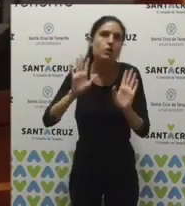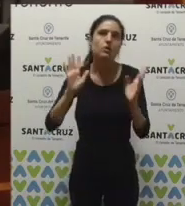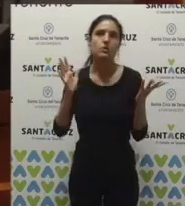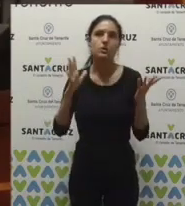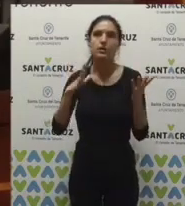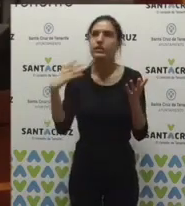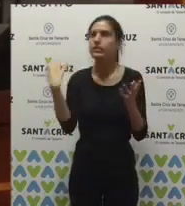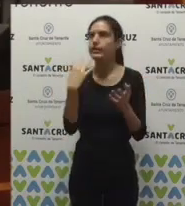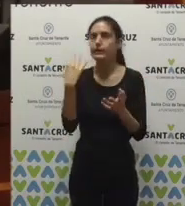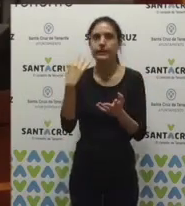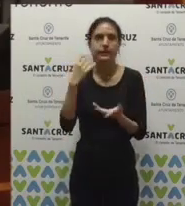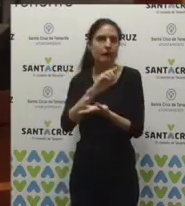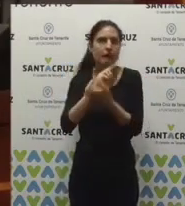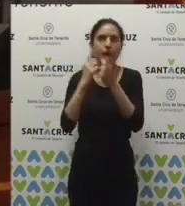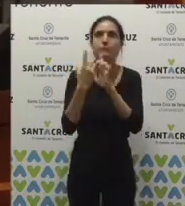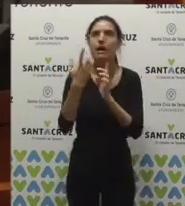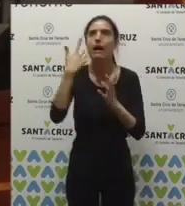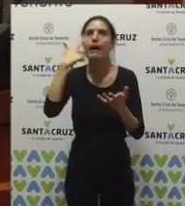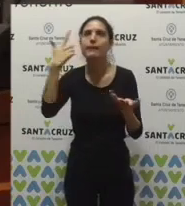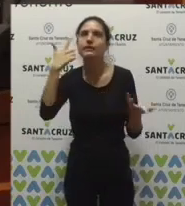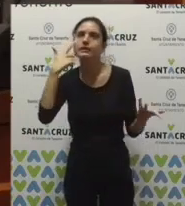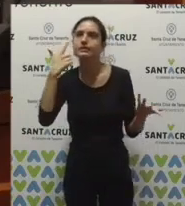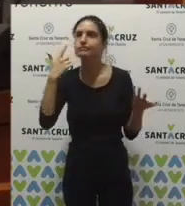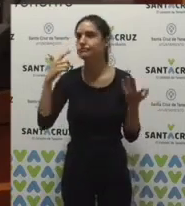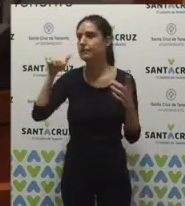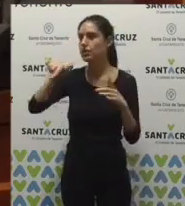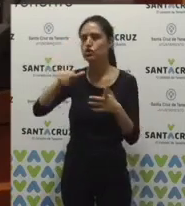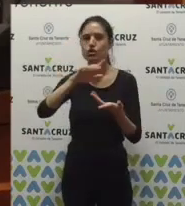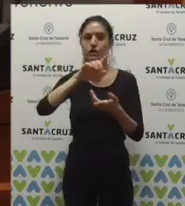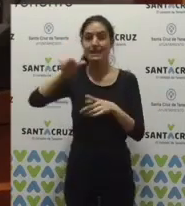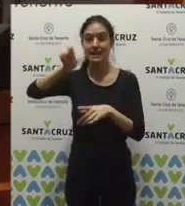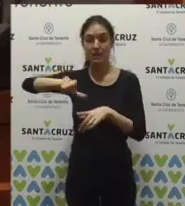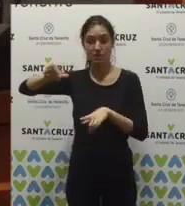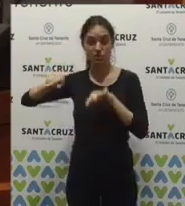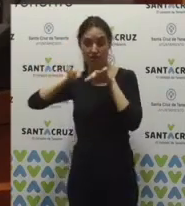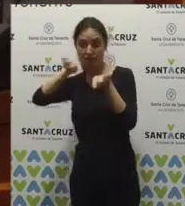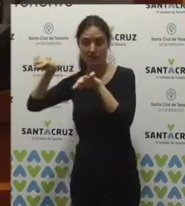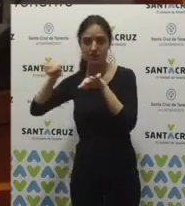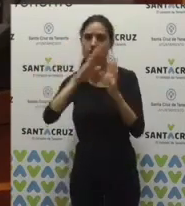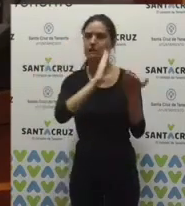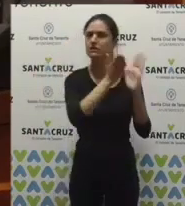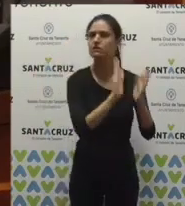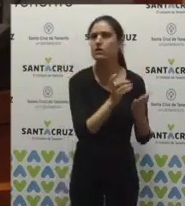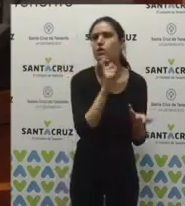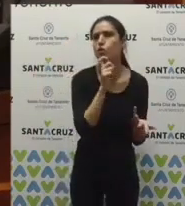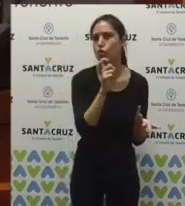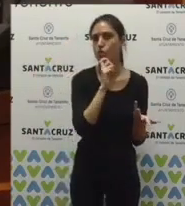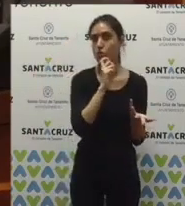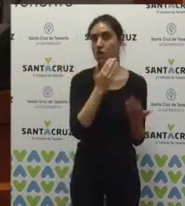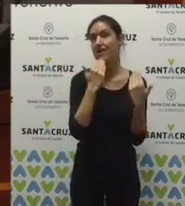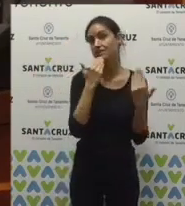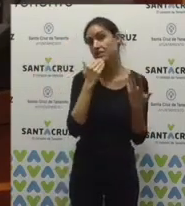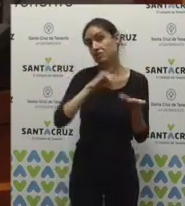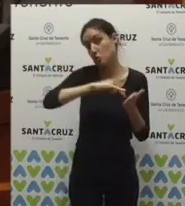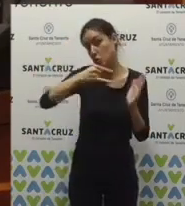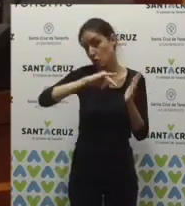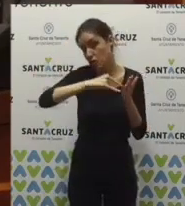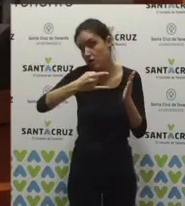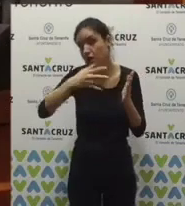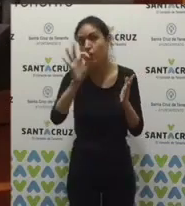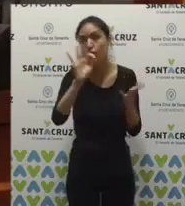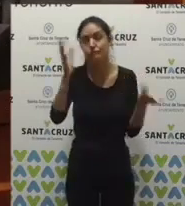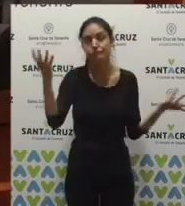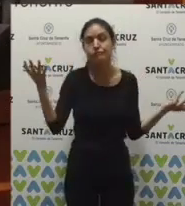reinventar de qué manera poder poder intervenir desde ya digo desde las nuevas tecnologías yo creo que se pueden arbitrar